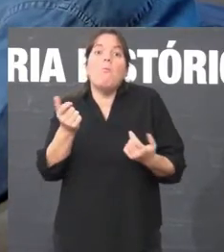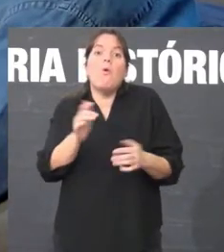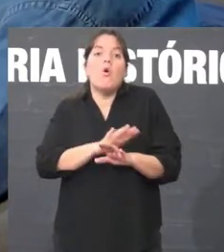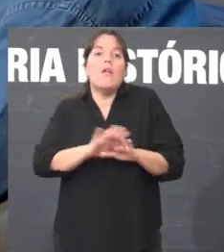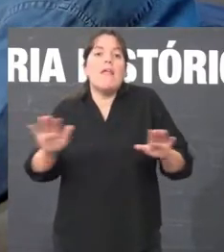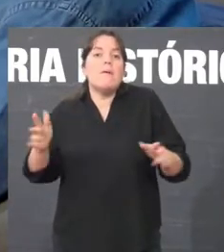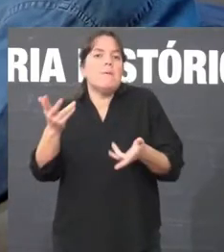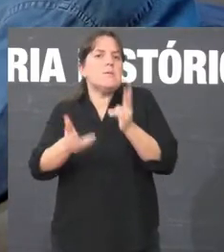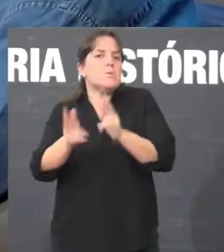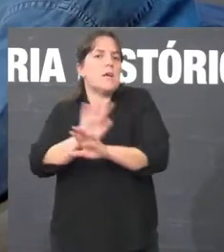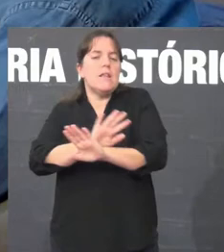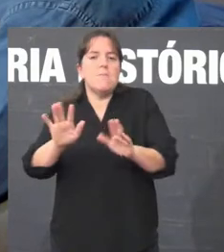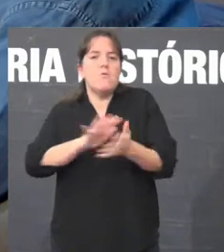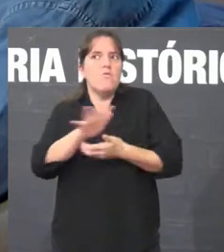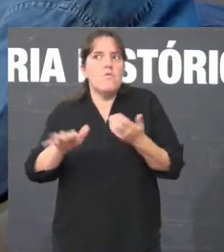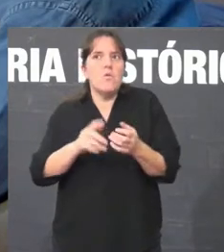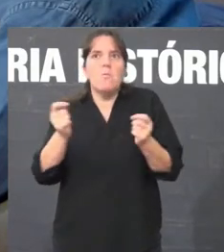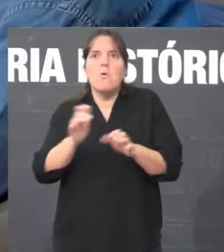pero